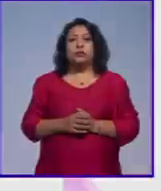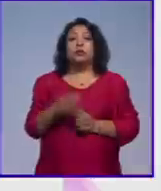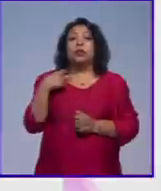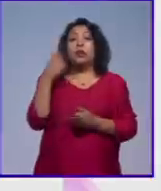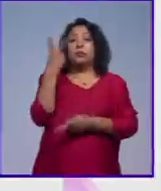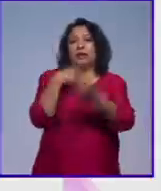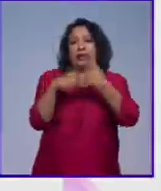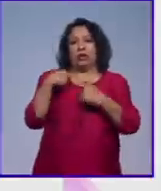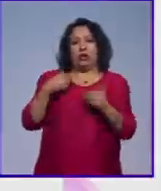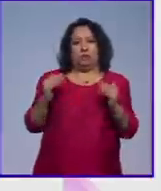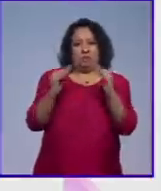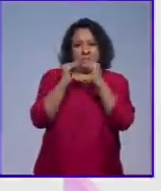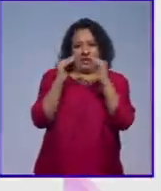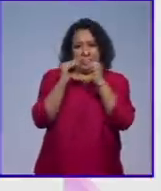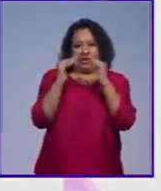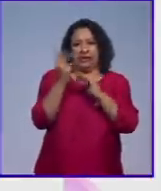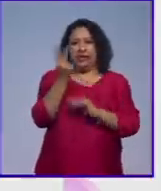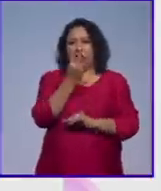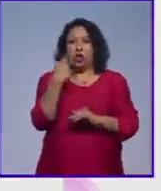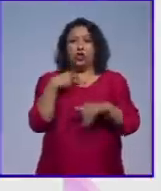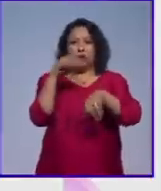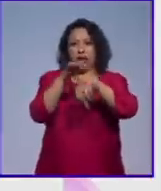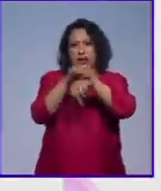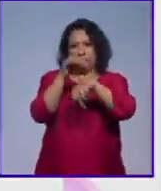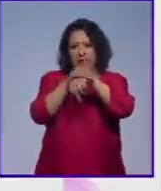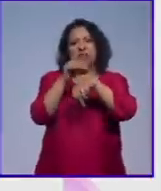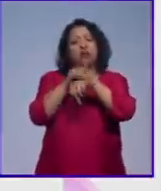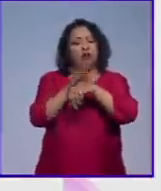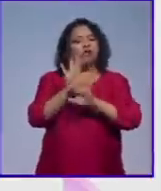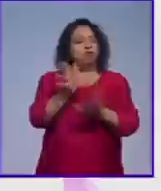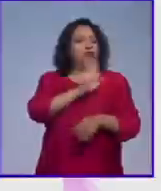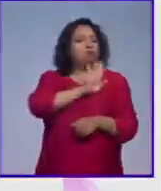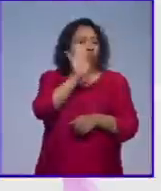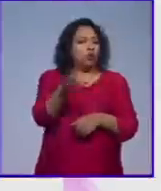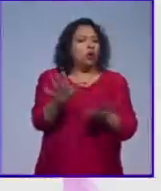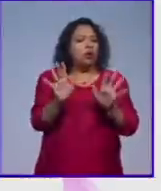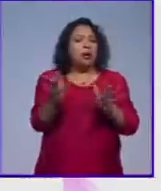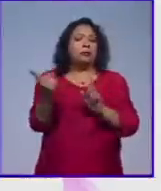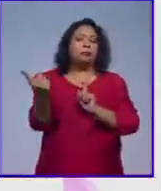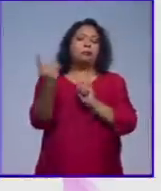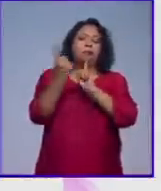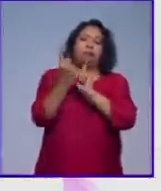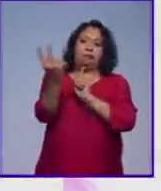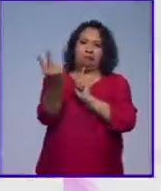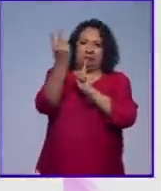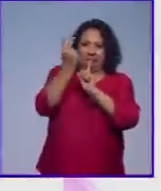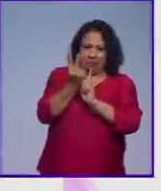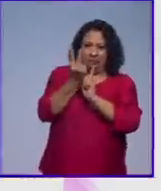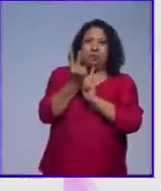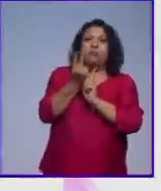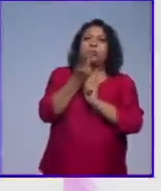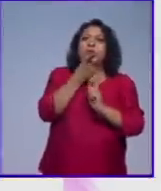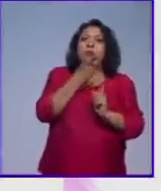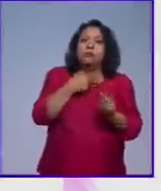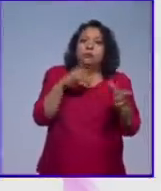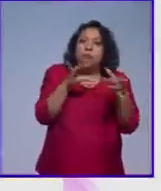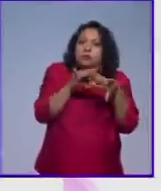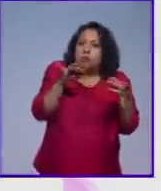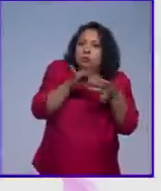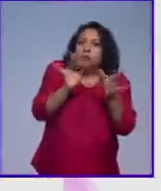Vinieron a mi casa dos amigas que además ya murieron y me dijeron lo que ha